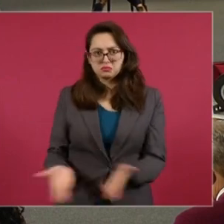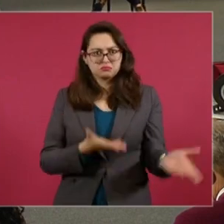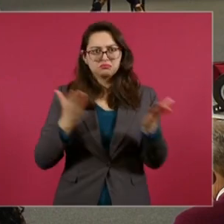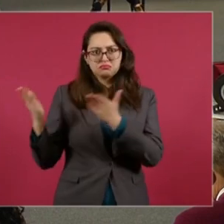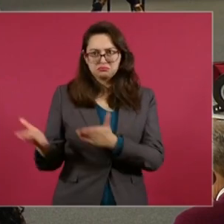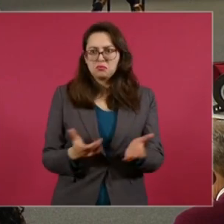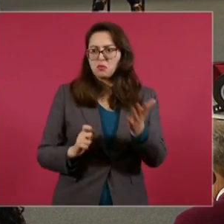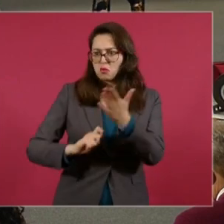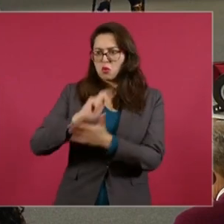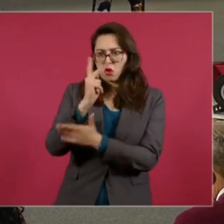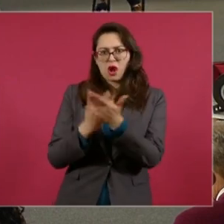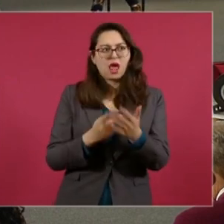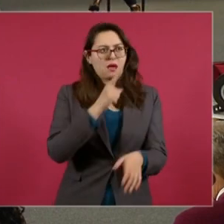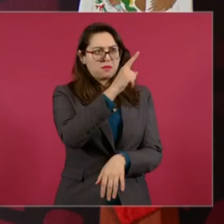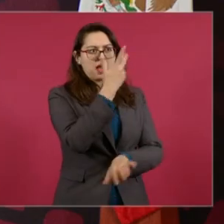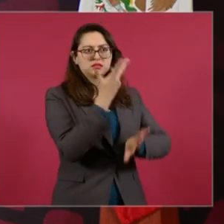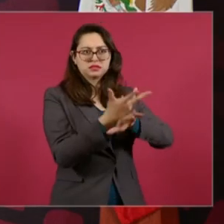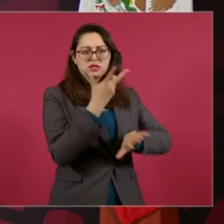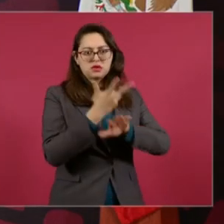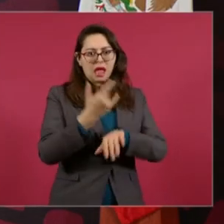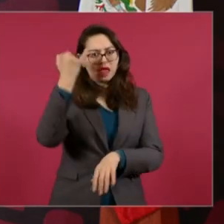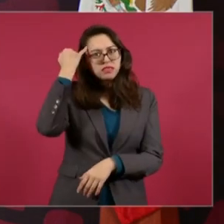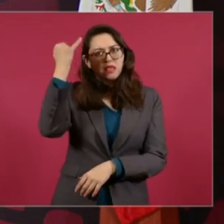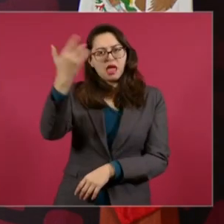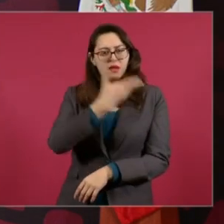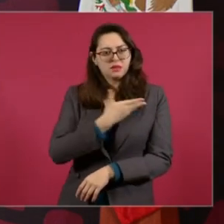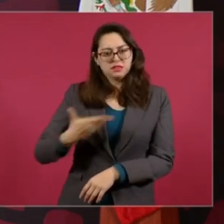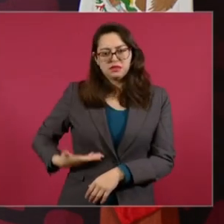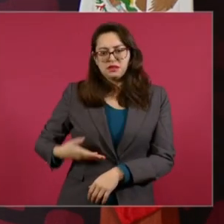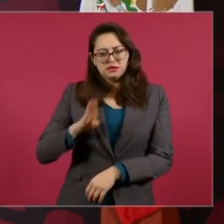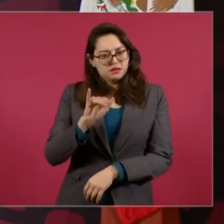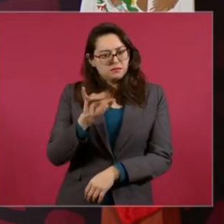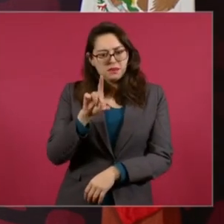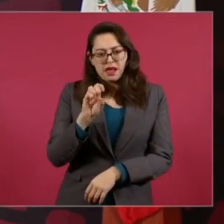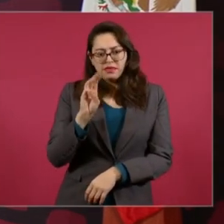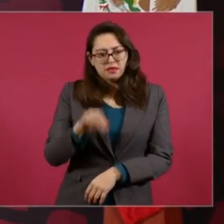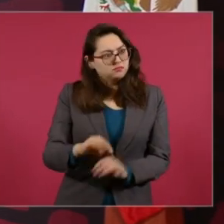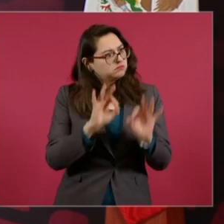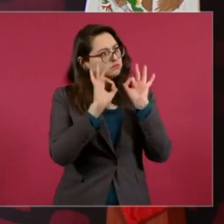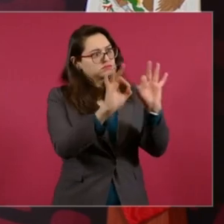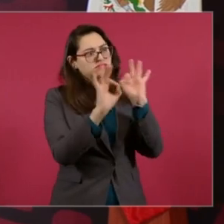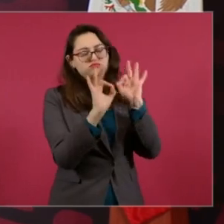extraordinaria que creó el presidente Biden.